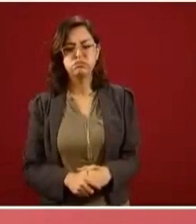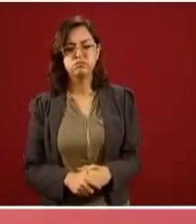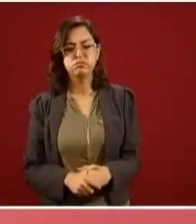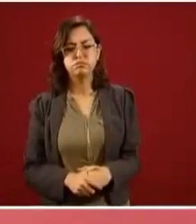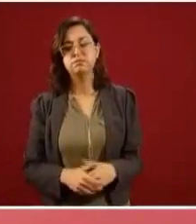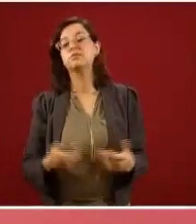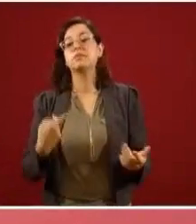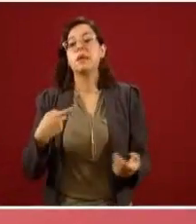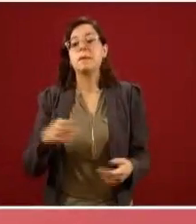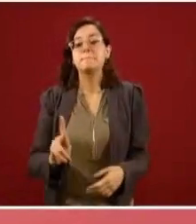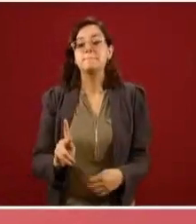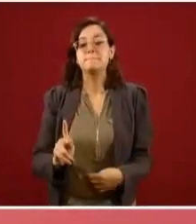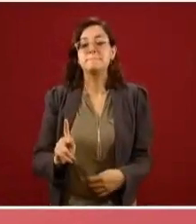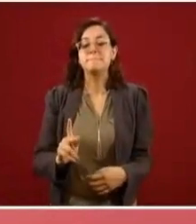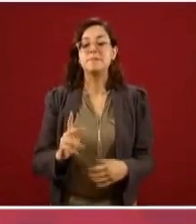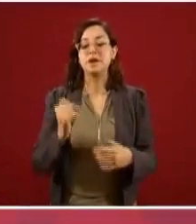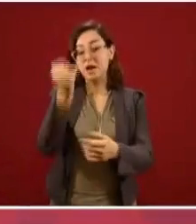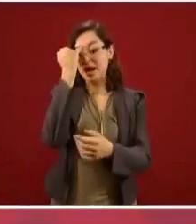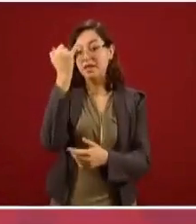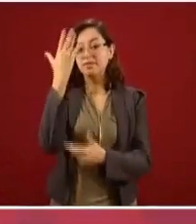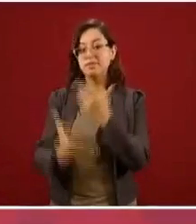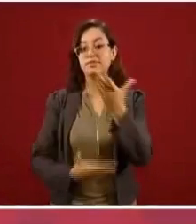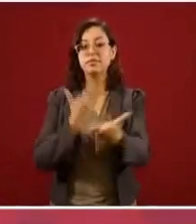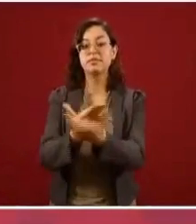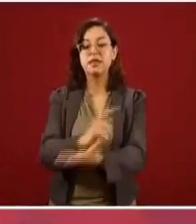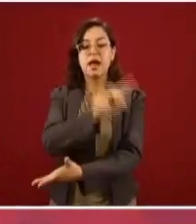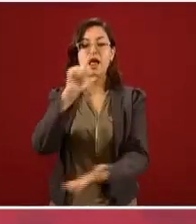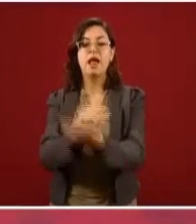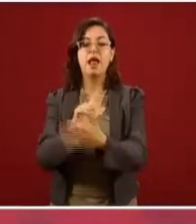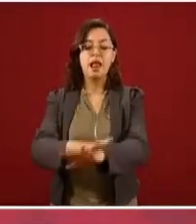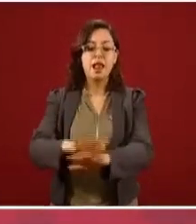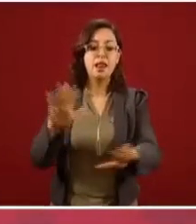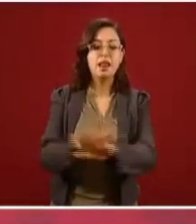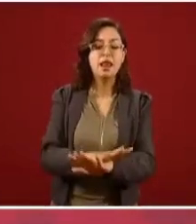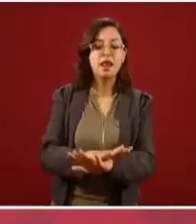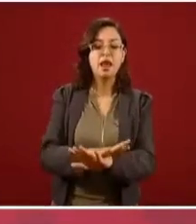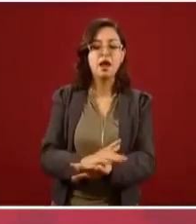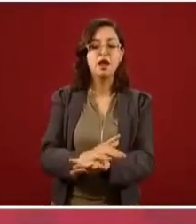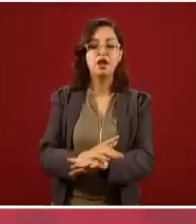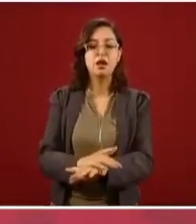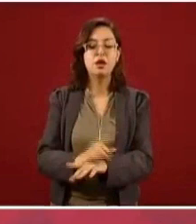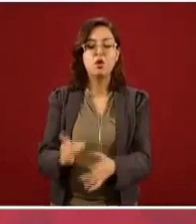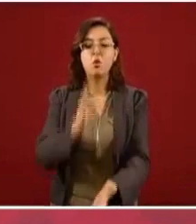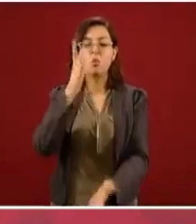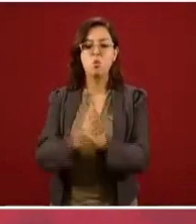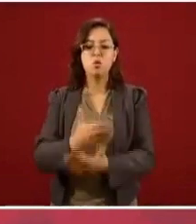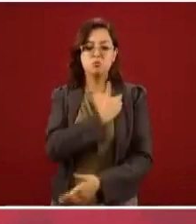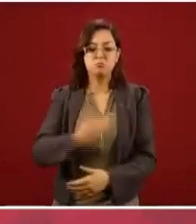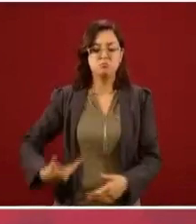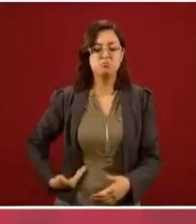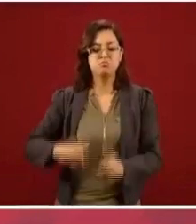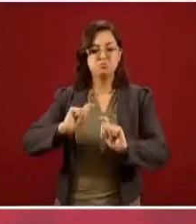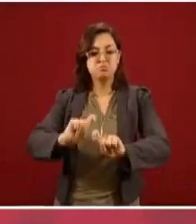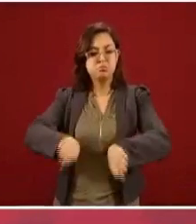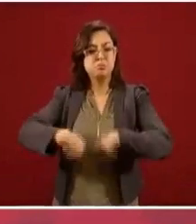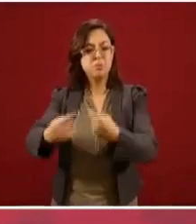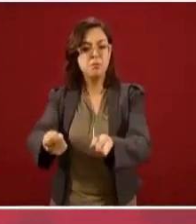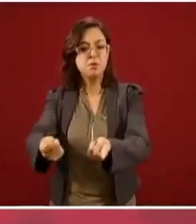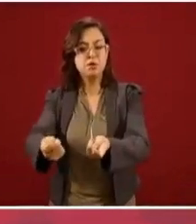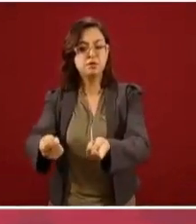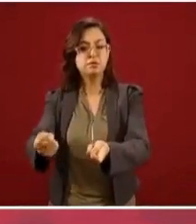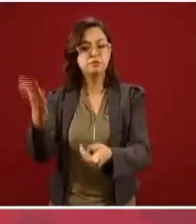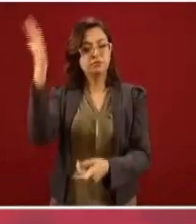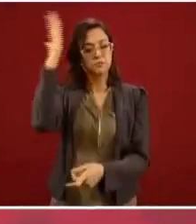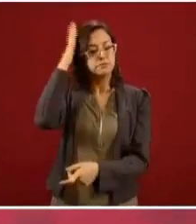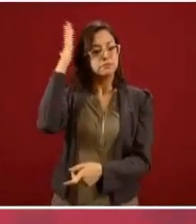la facultad de presentar iniciativas de reforma corresponde al presidente, al titular